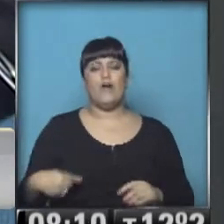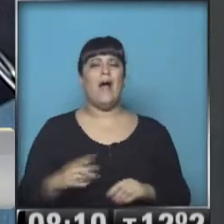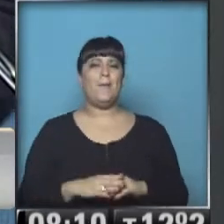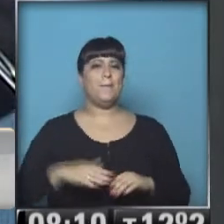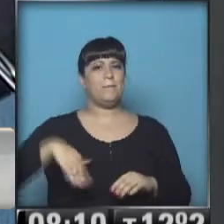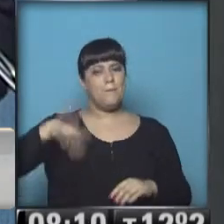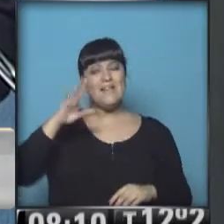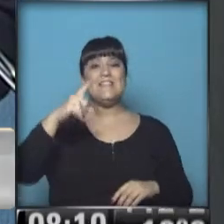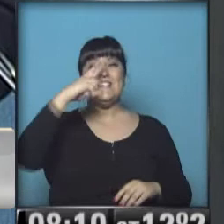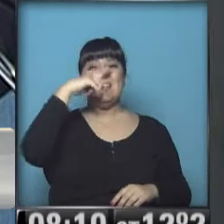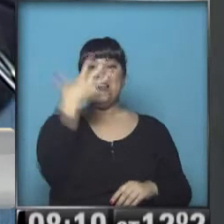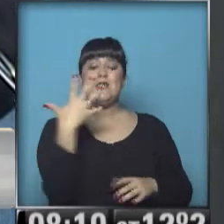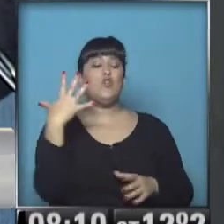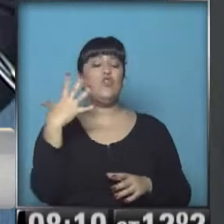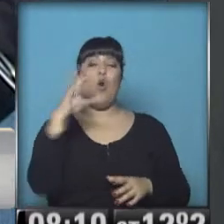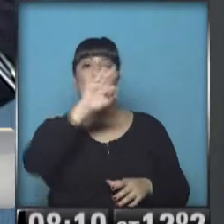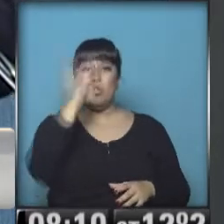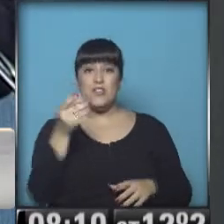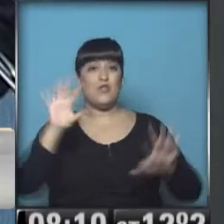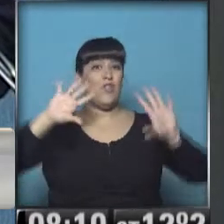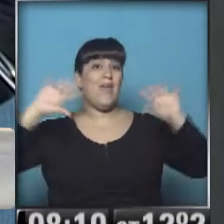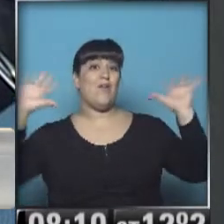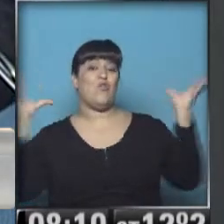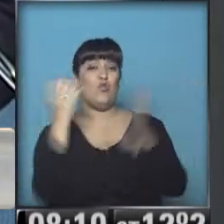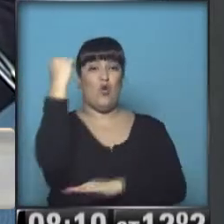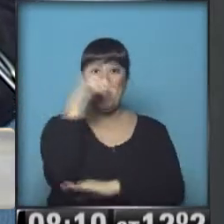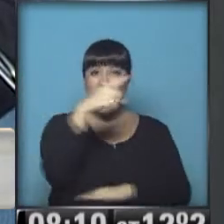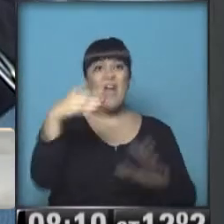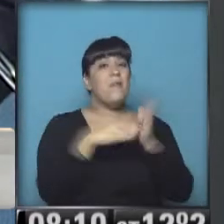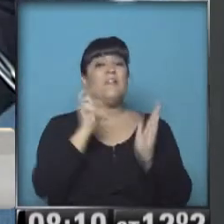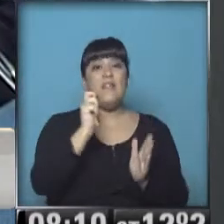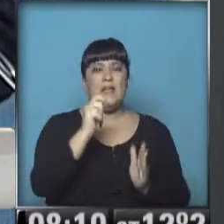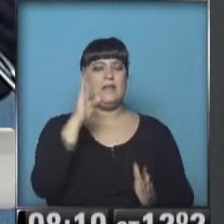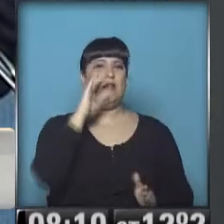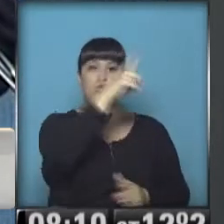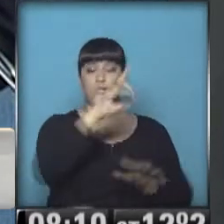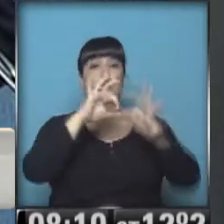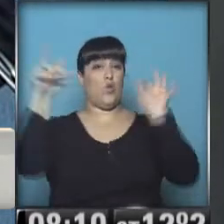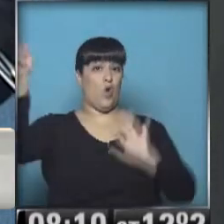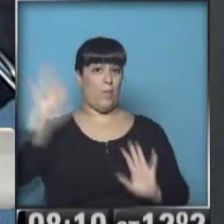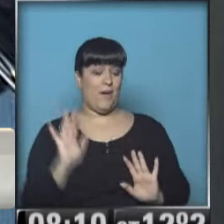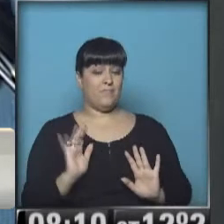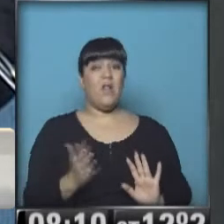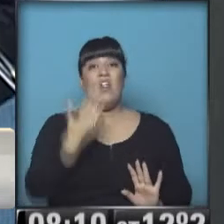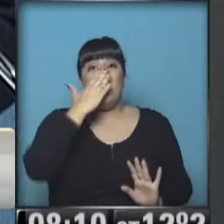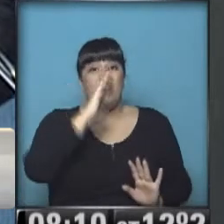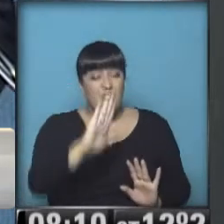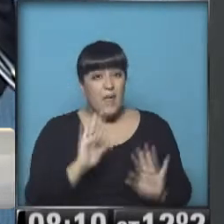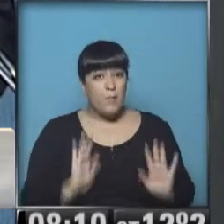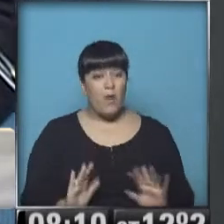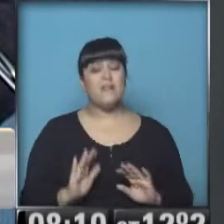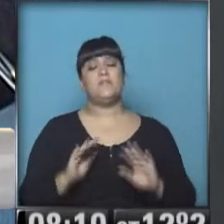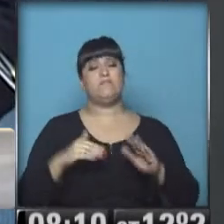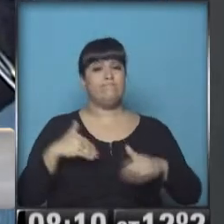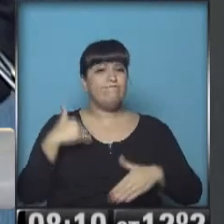participará el 75 por ciento de la economía mundial dependía principalmente de eeuu de europa después esto se va